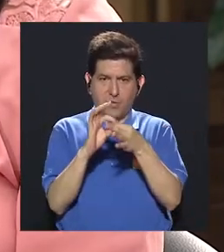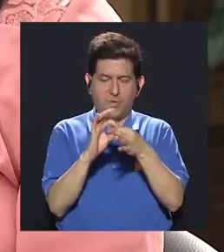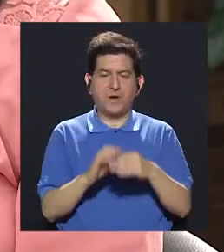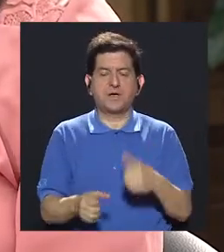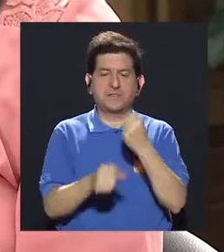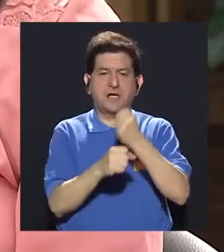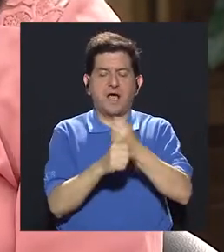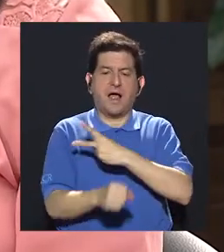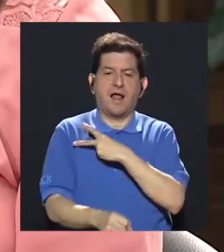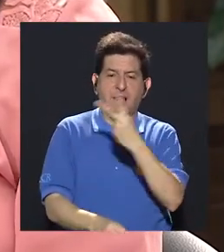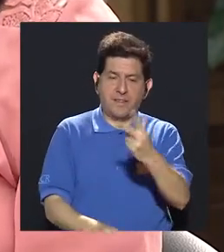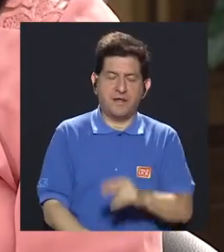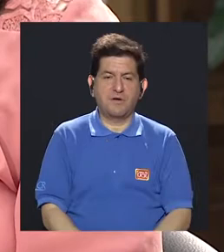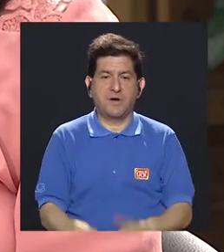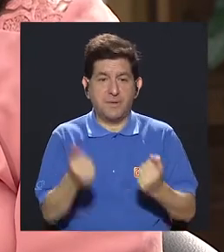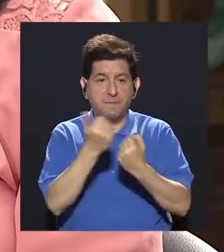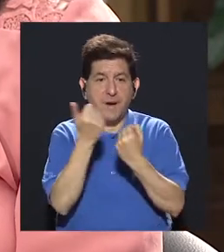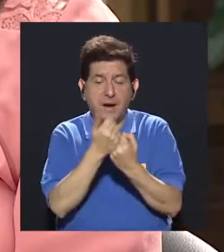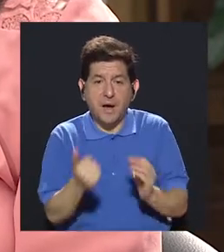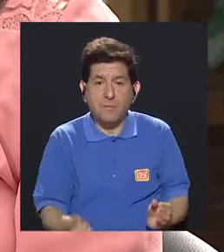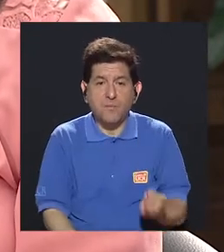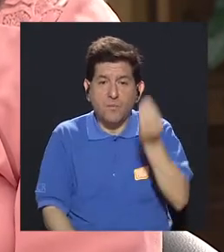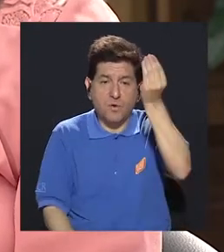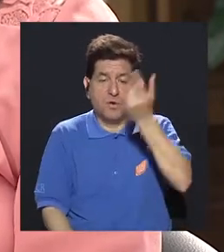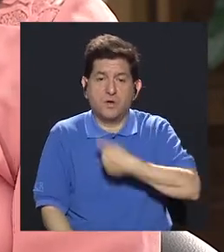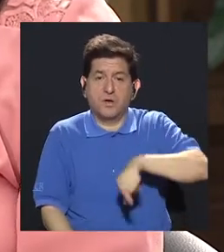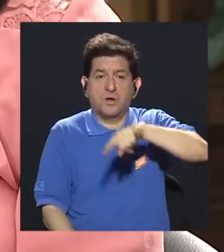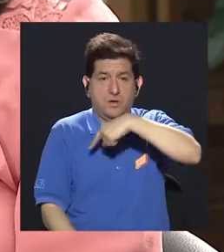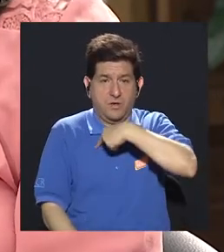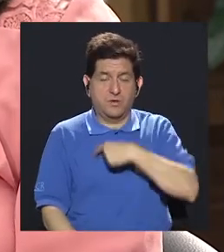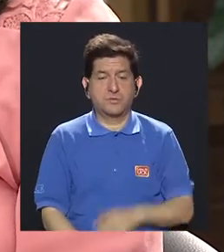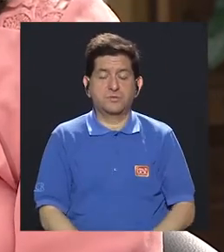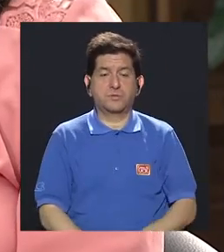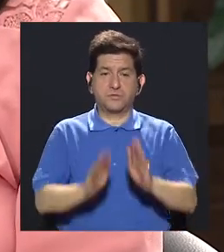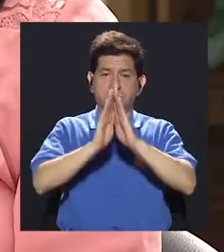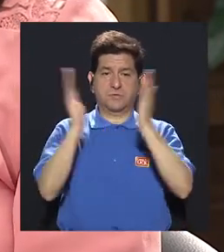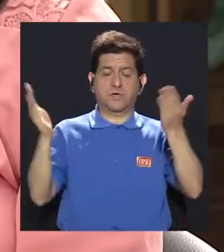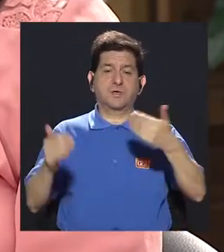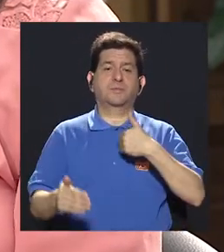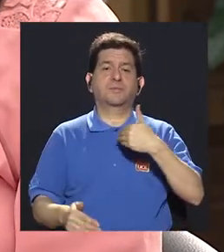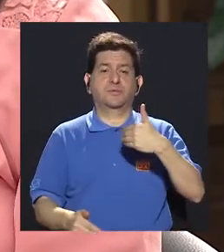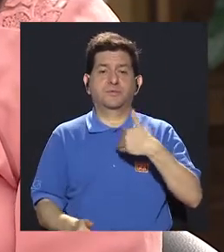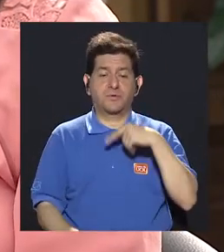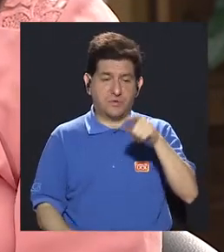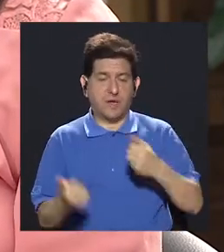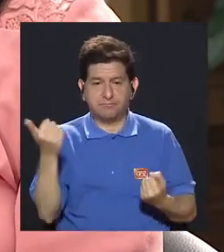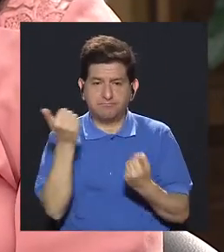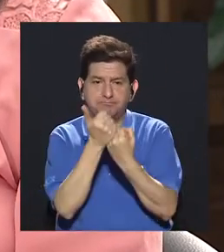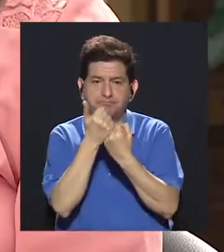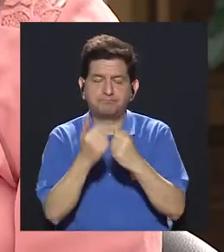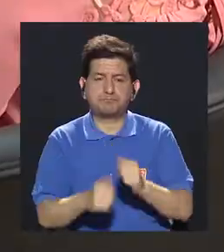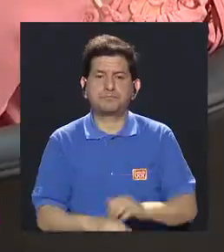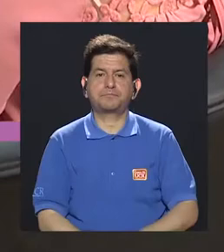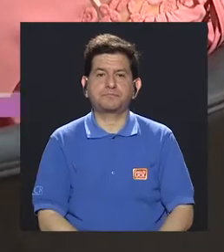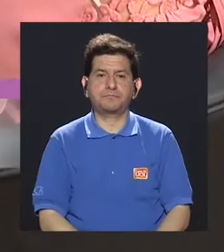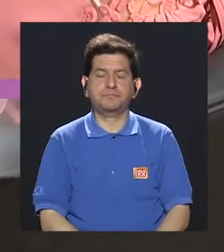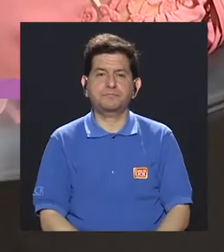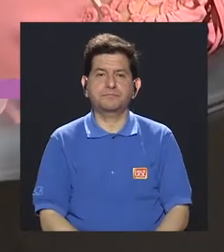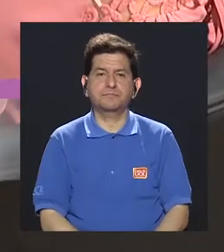unirse a nuestro voluntariado, a apoyar a los adolescentes. Estamos totalmente abiertos a recibir ese apoyo.